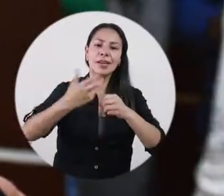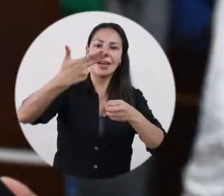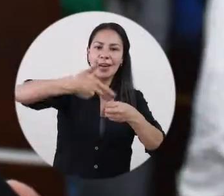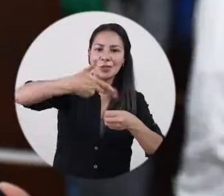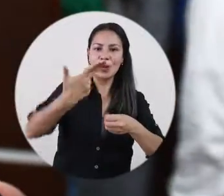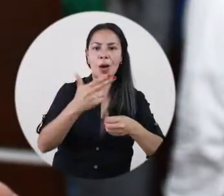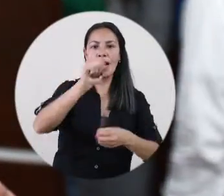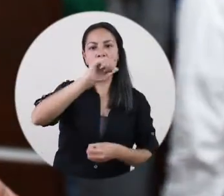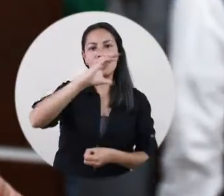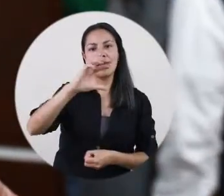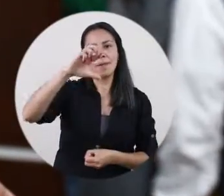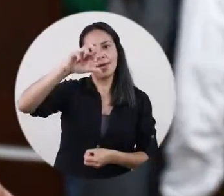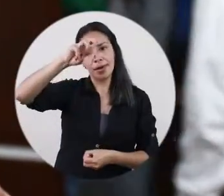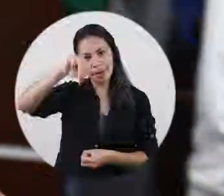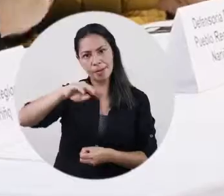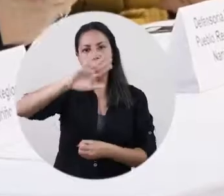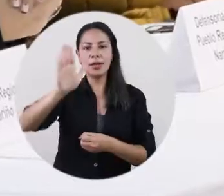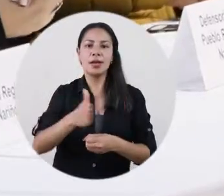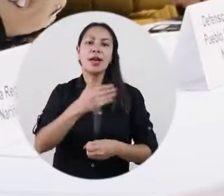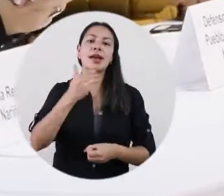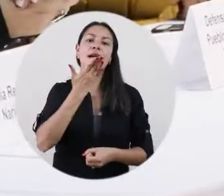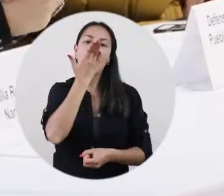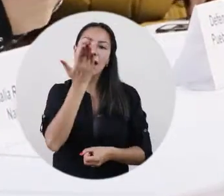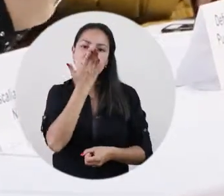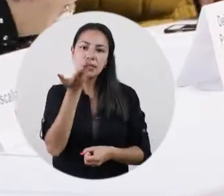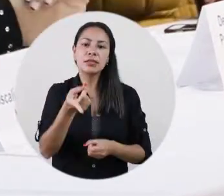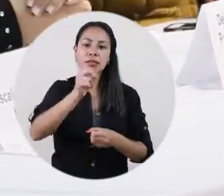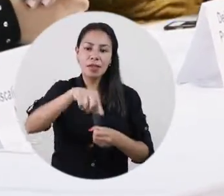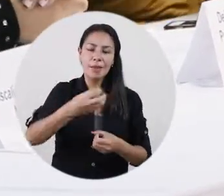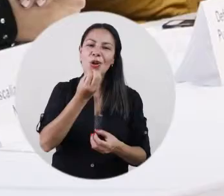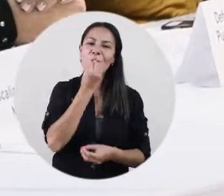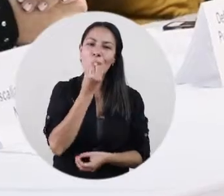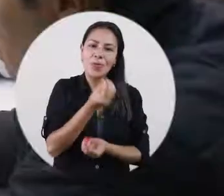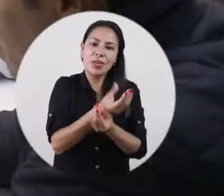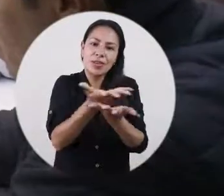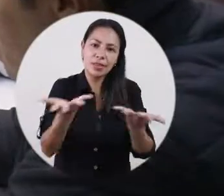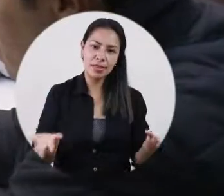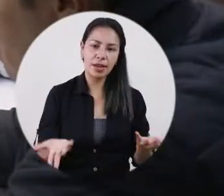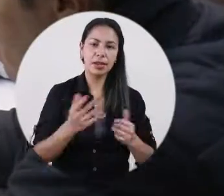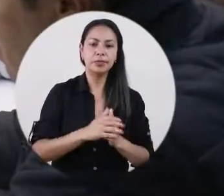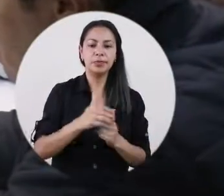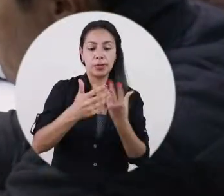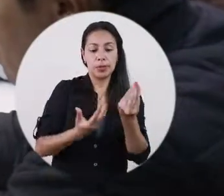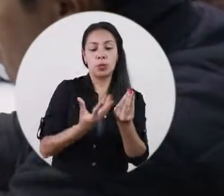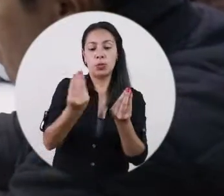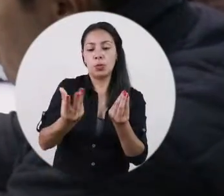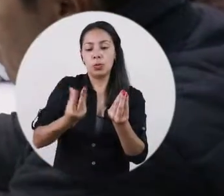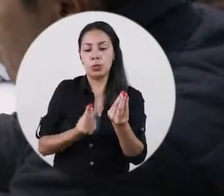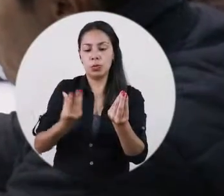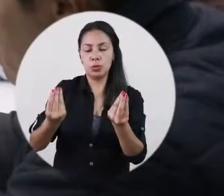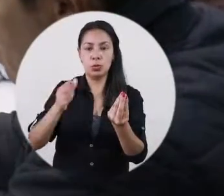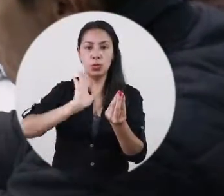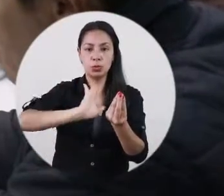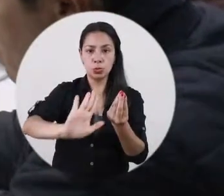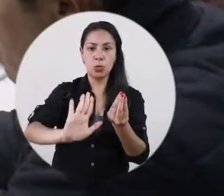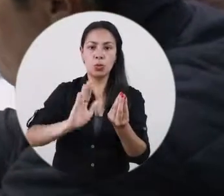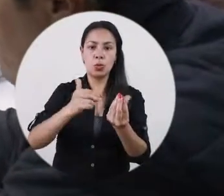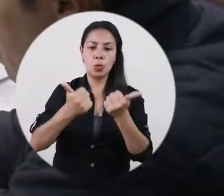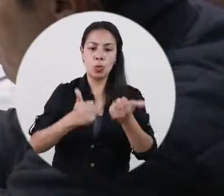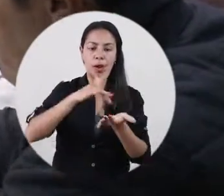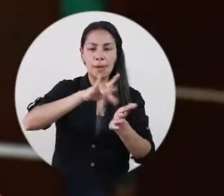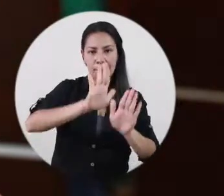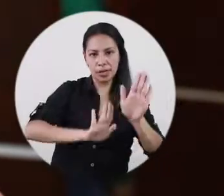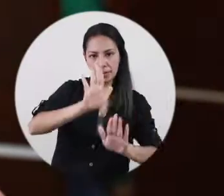de combustible que es el más crítico tanto de gasolina como de acp como degas el tema de suministros alimenticios en la parte de los gremios